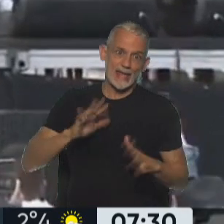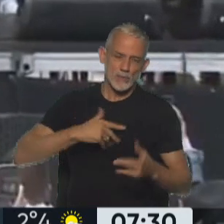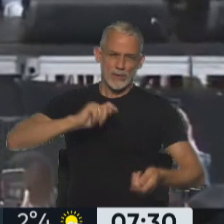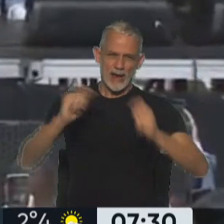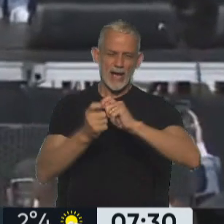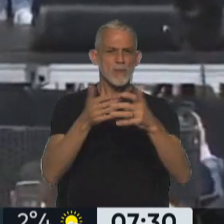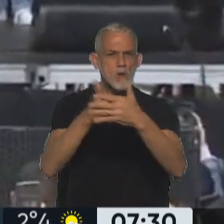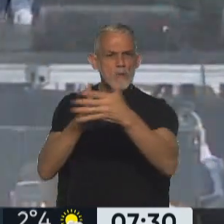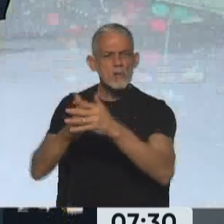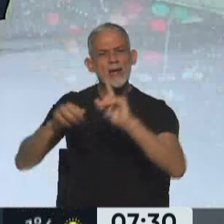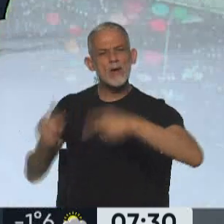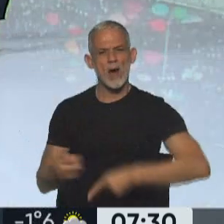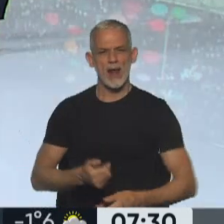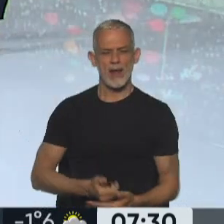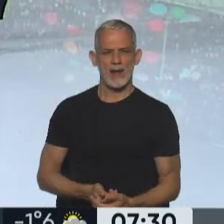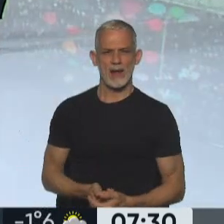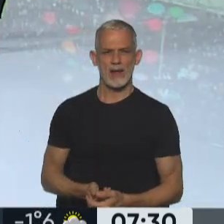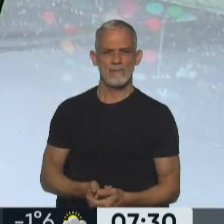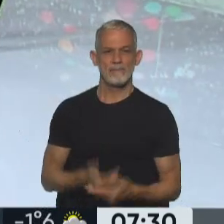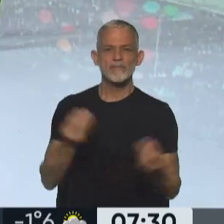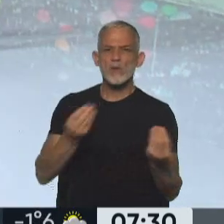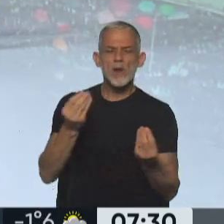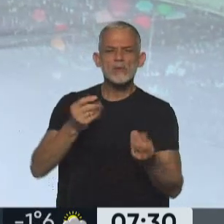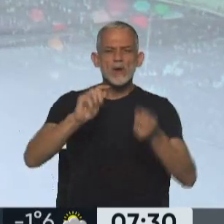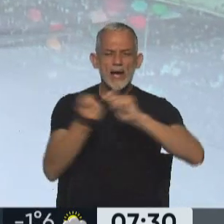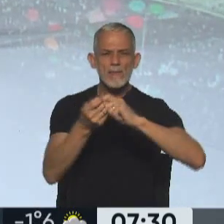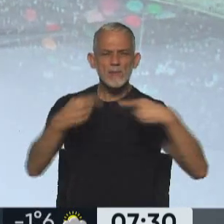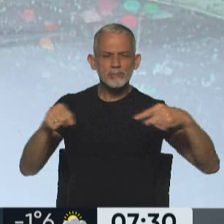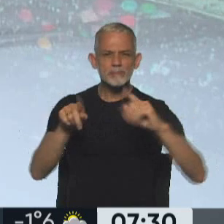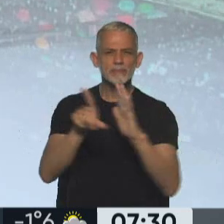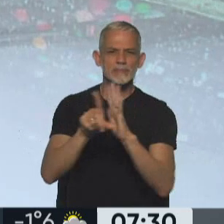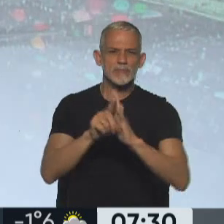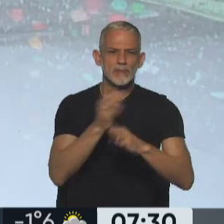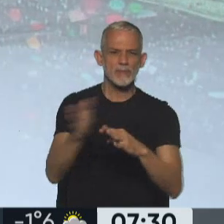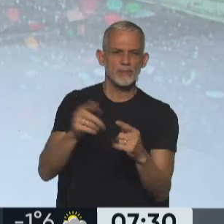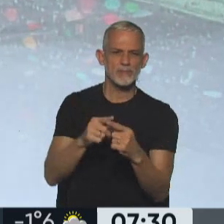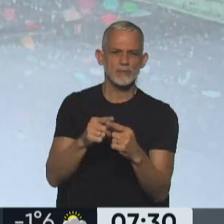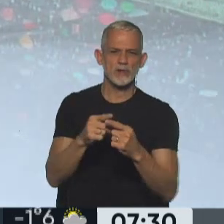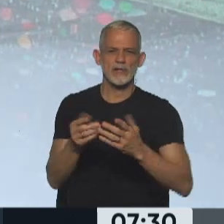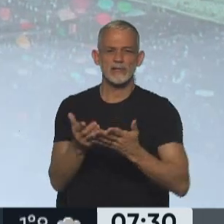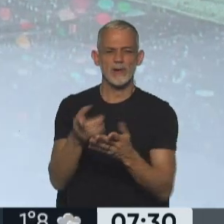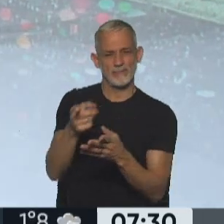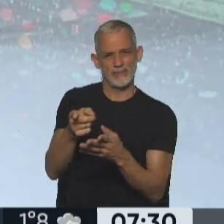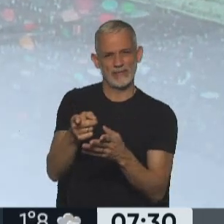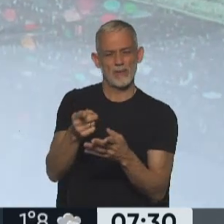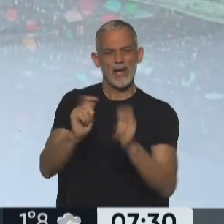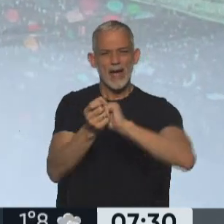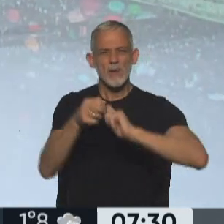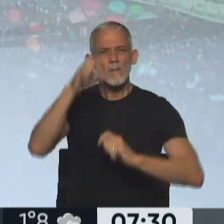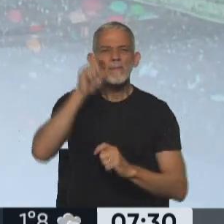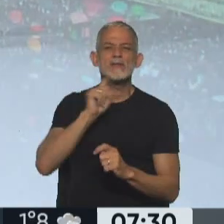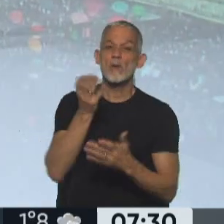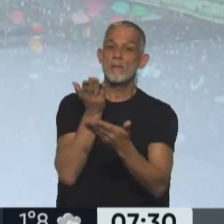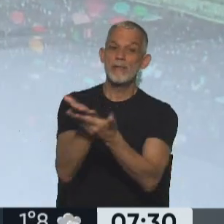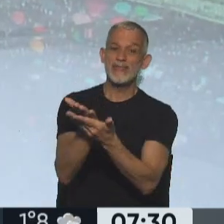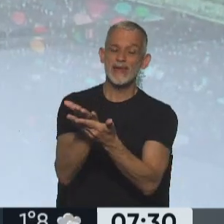las dificultades. Bueno, ¿cuáles son las reformas que impuso Petro, Alejandra, y que pide a la ciudadanía que